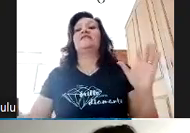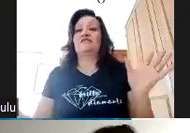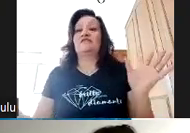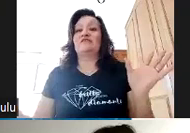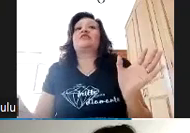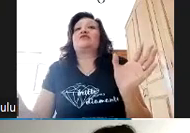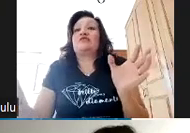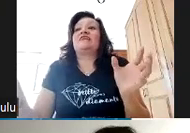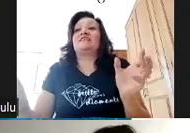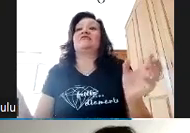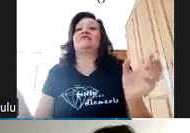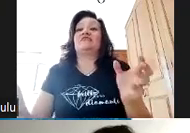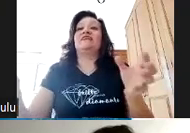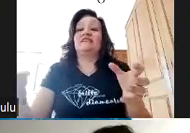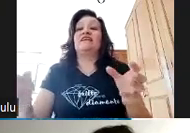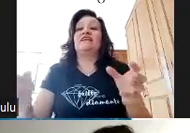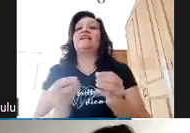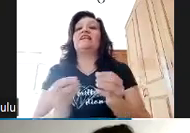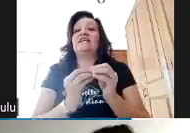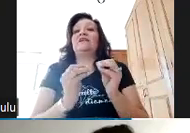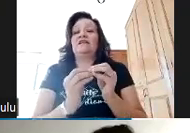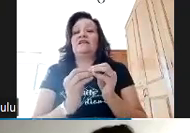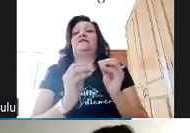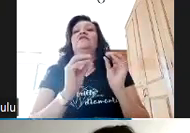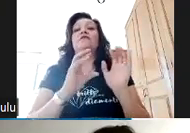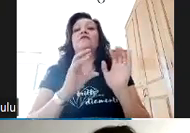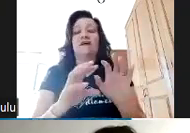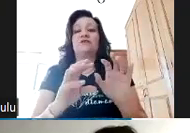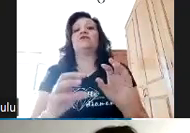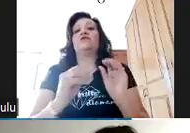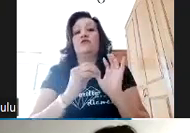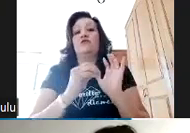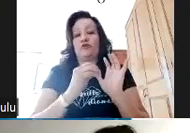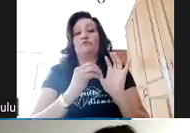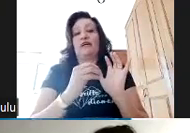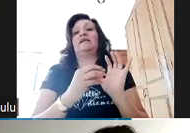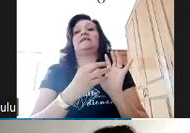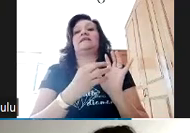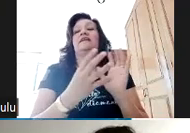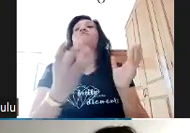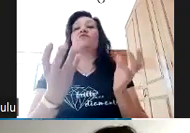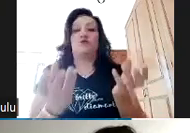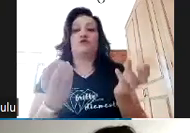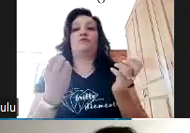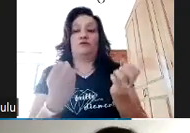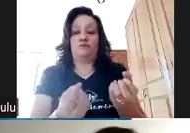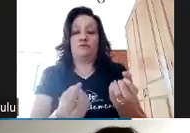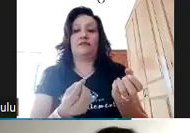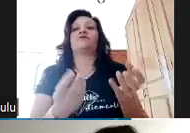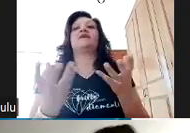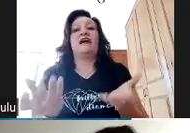le gusta socializar con esa gente y bien informados nos van a traer muchos